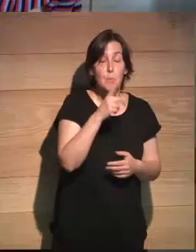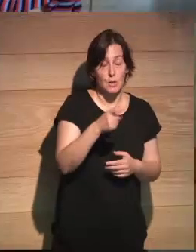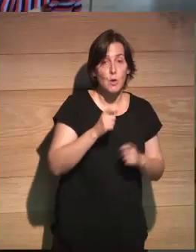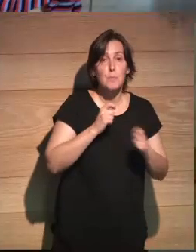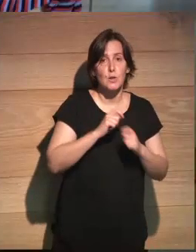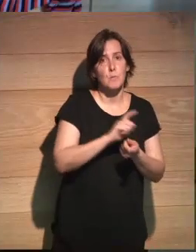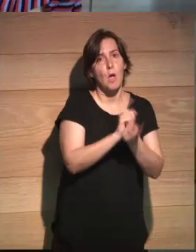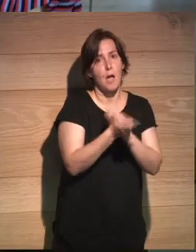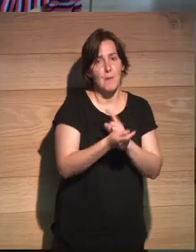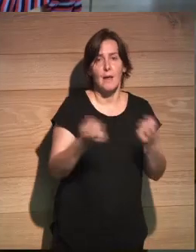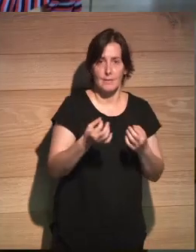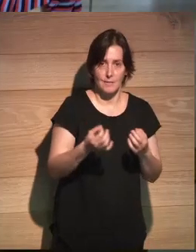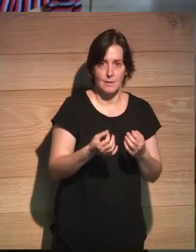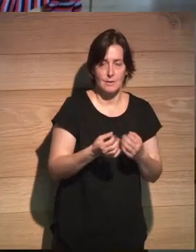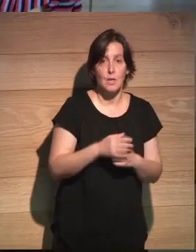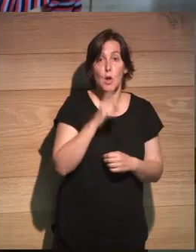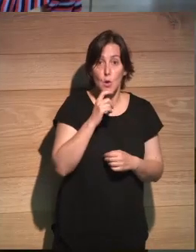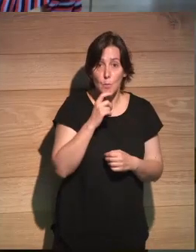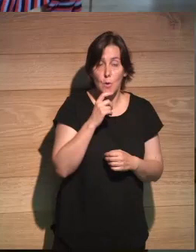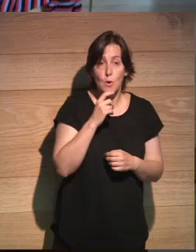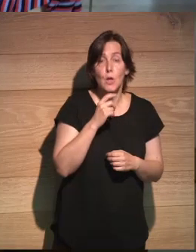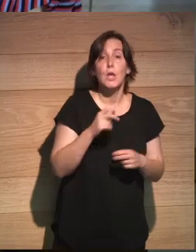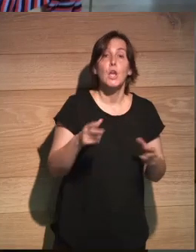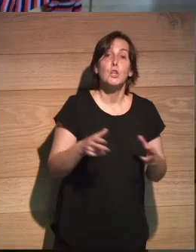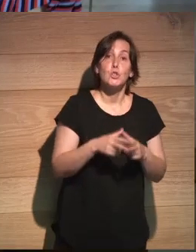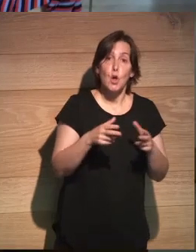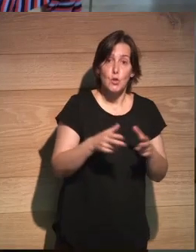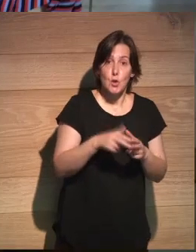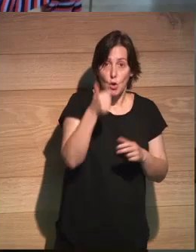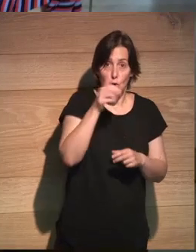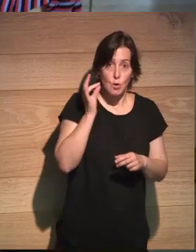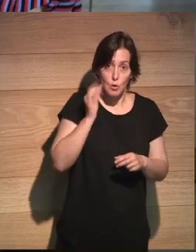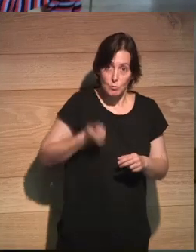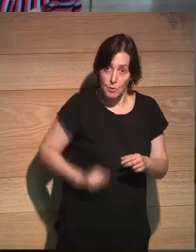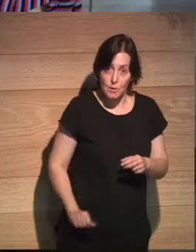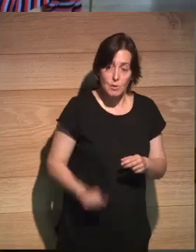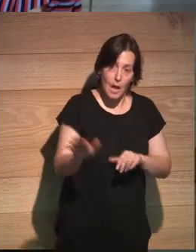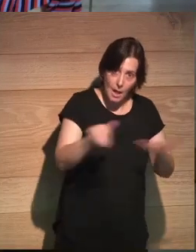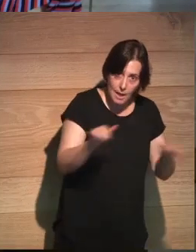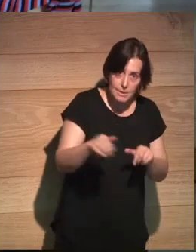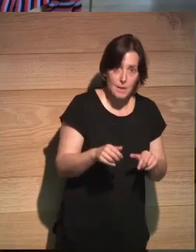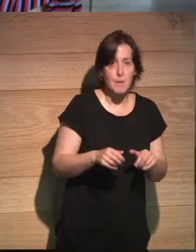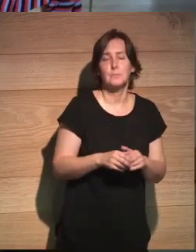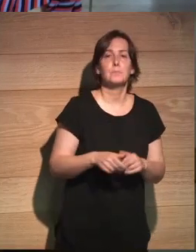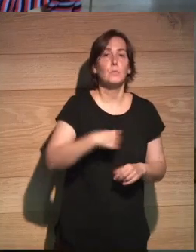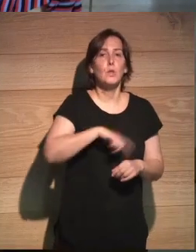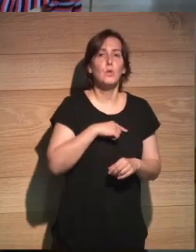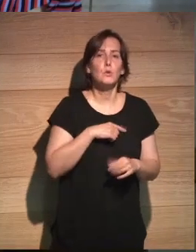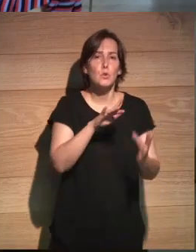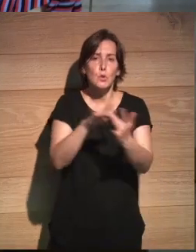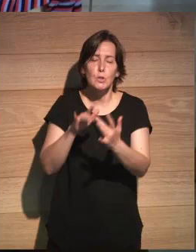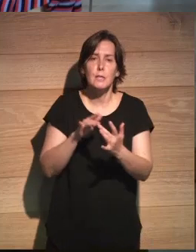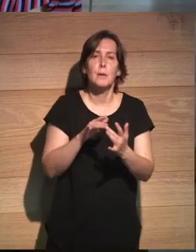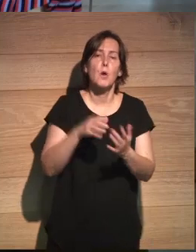ahí también, ¿no? Sí. Y llamar a sociólogos y sociólogas, que muchas veces los periodistas pues Nosotros, no. por ejemplo, contactamos muchísimo con el Centro de